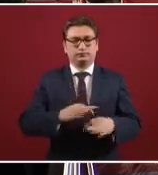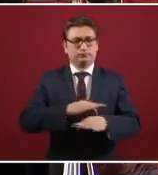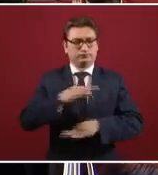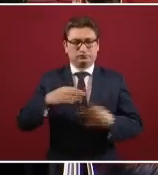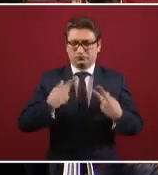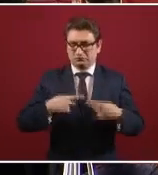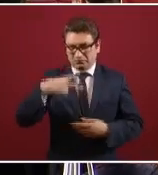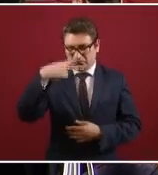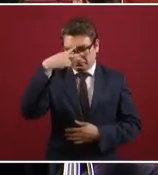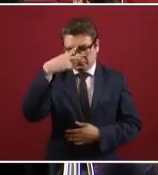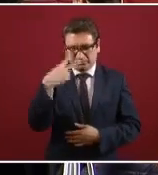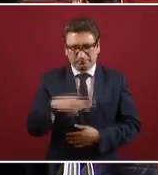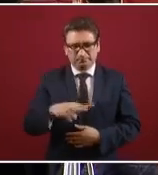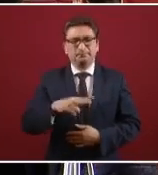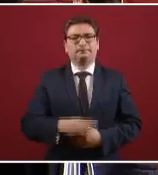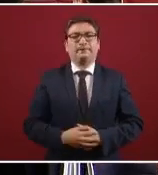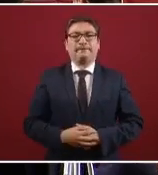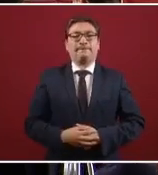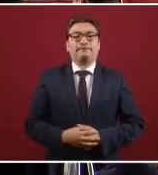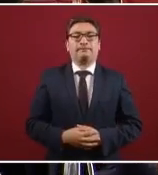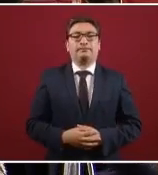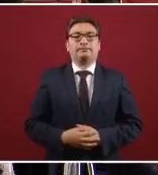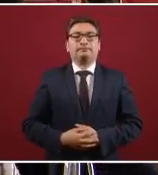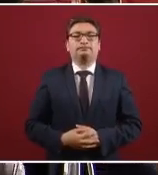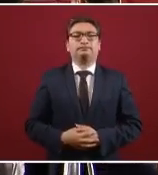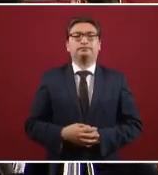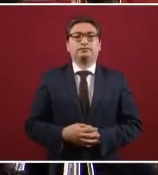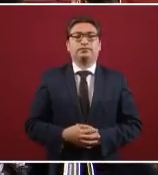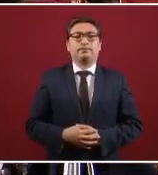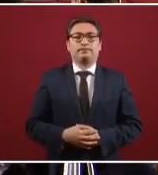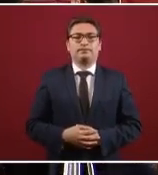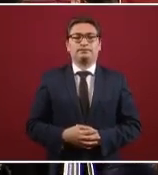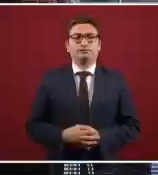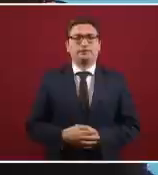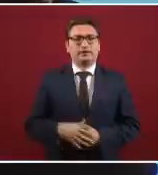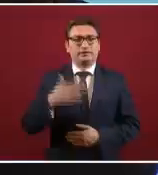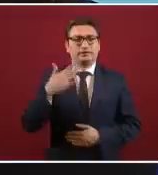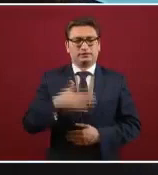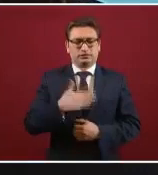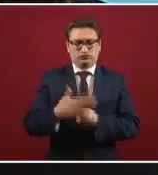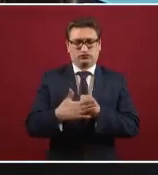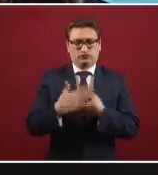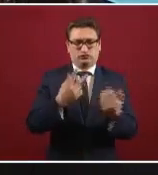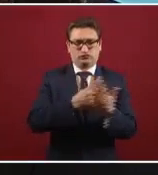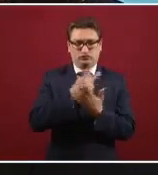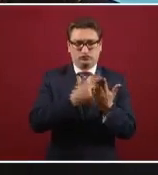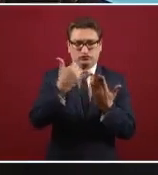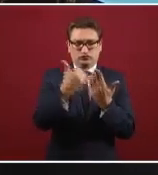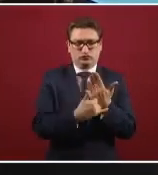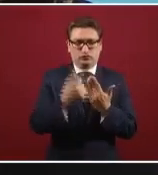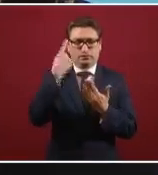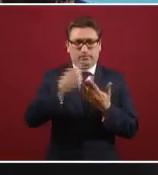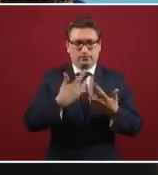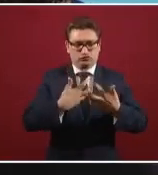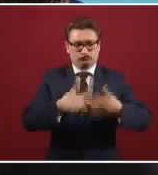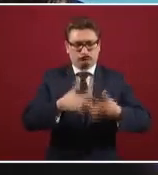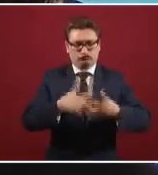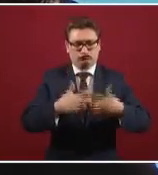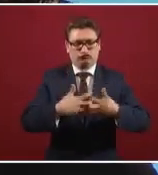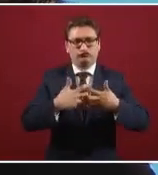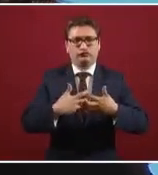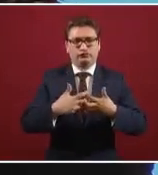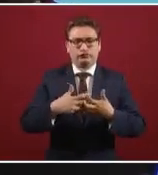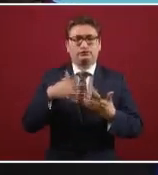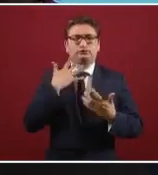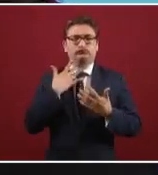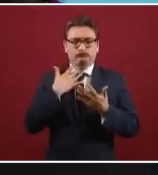mexico a los ciudadanos sobre este importante proyecto de la nueva refinería que estará ubicada en el